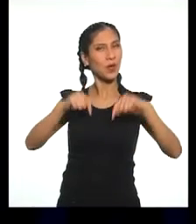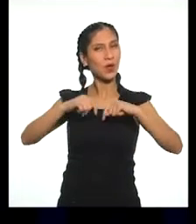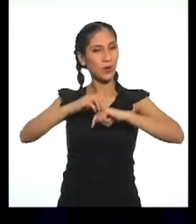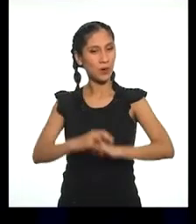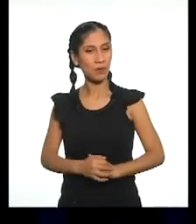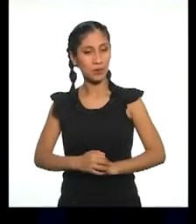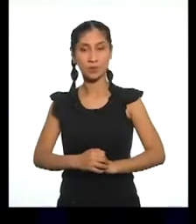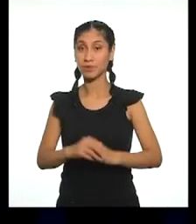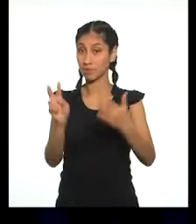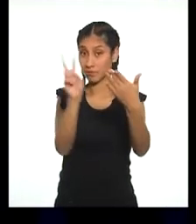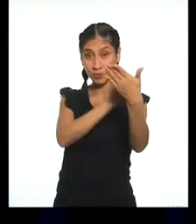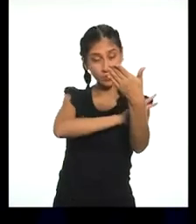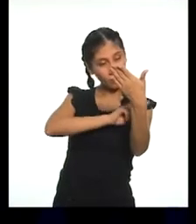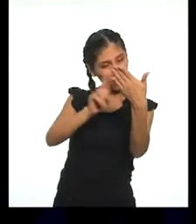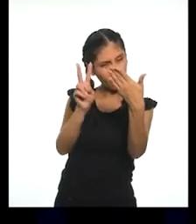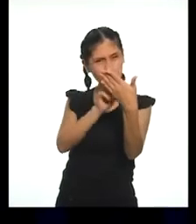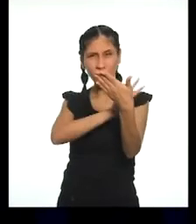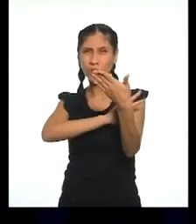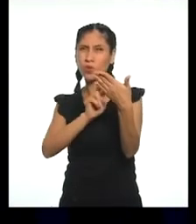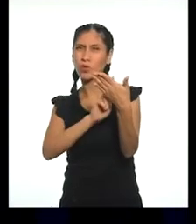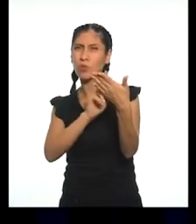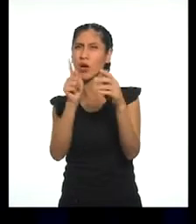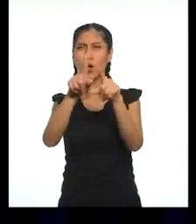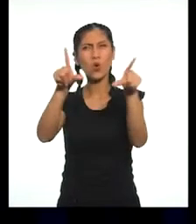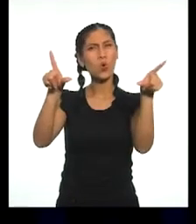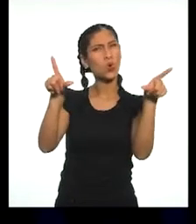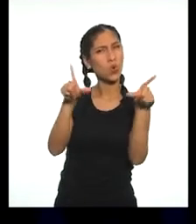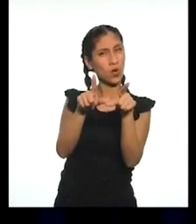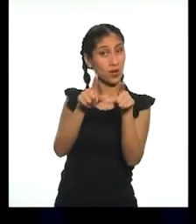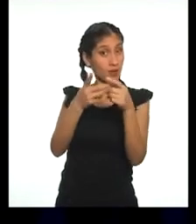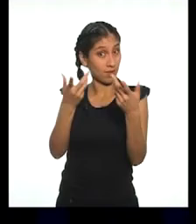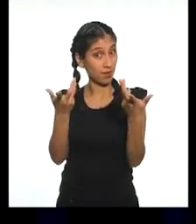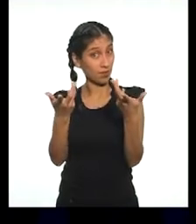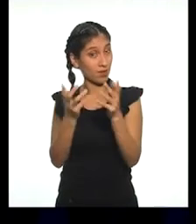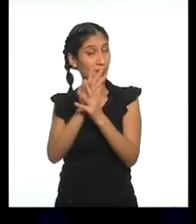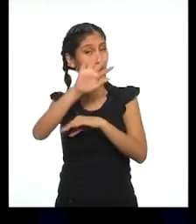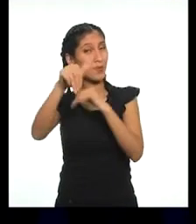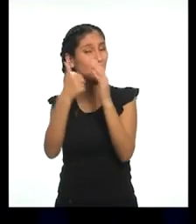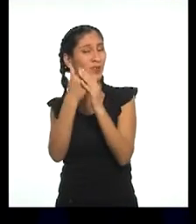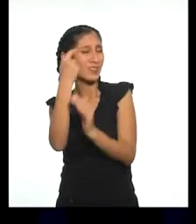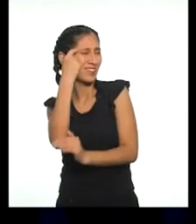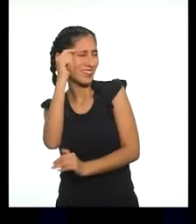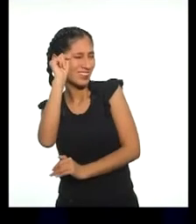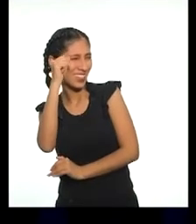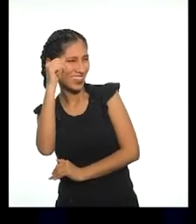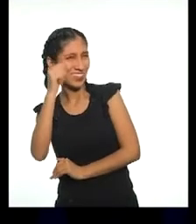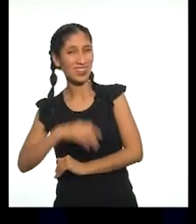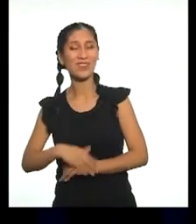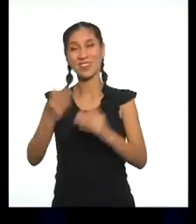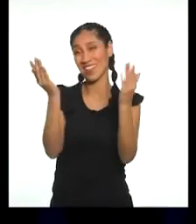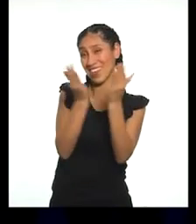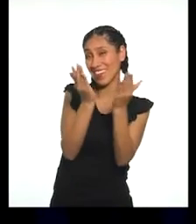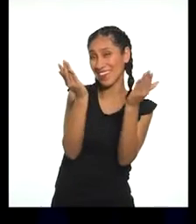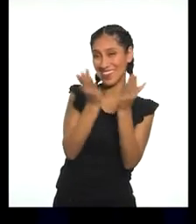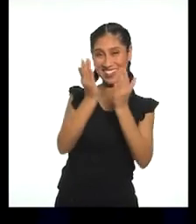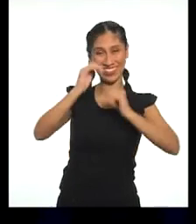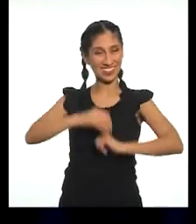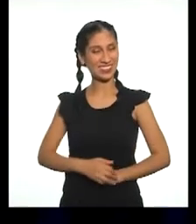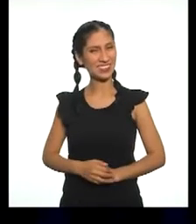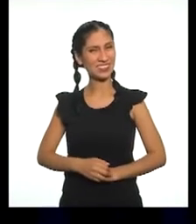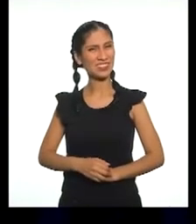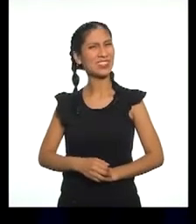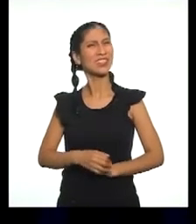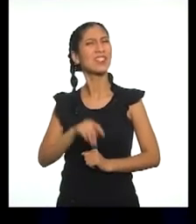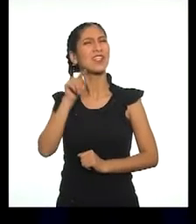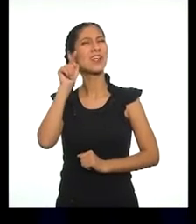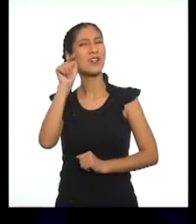hoy, la lectura nos transportará a un lugar que seguramente extrañamos mucho, el colegio. ¿Qué es